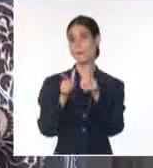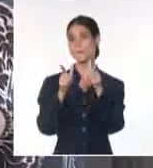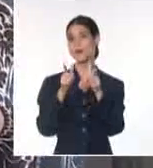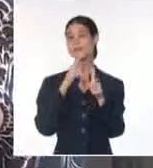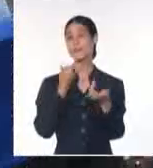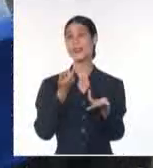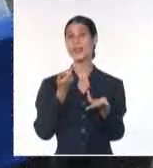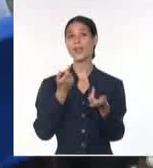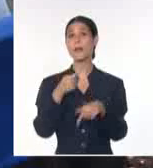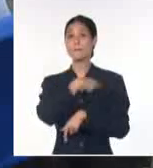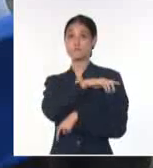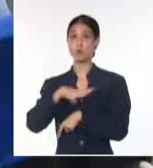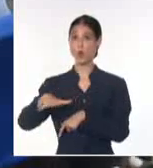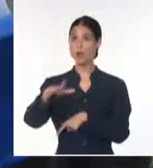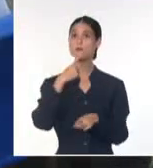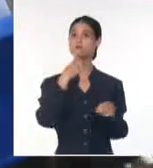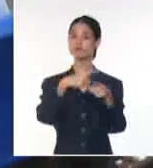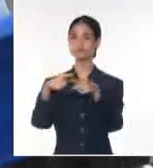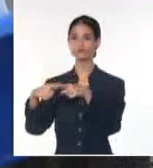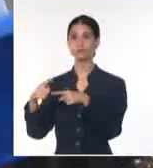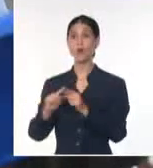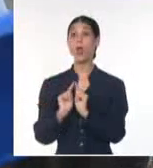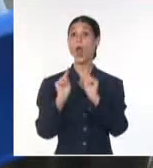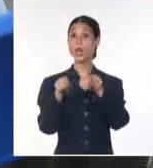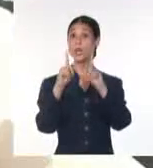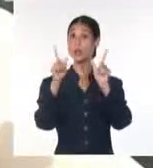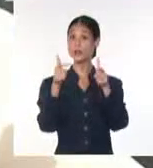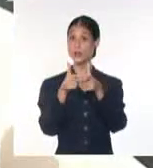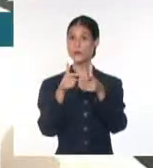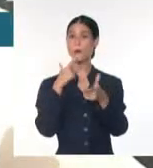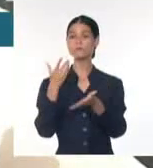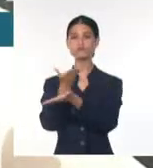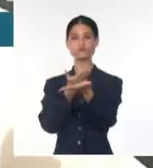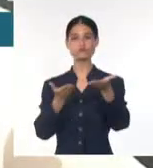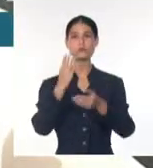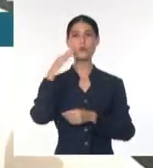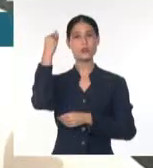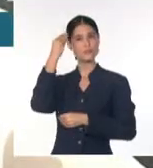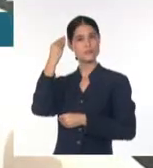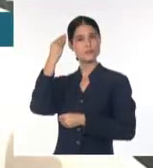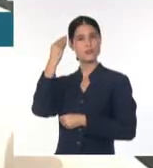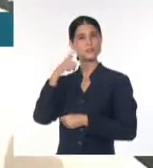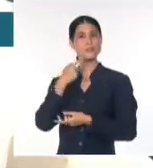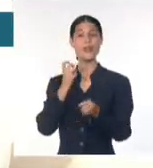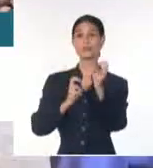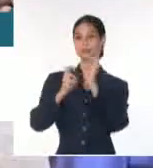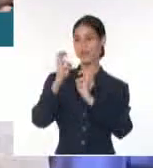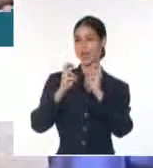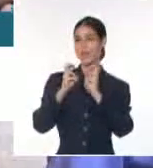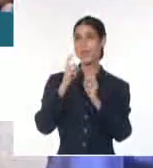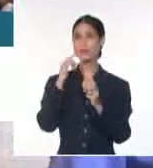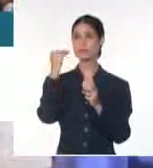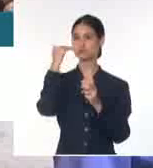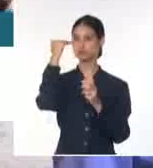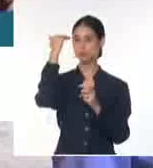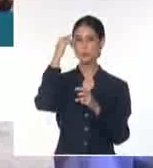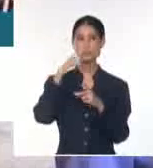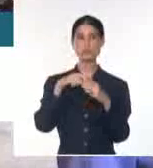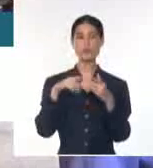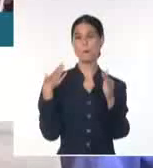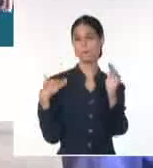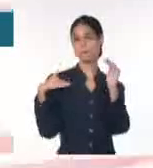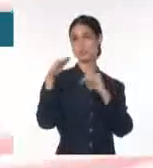de los planteamientos de la población. Los análisis incluyeron proyecciones para incorporar talleres especializados de ministerios